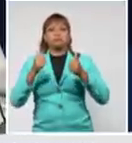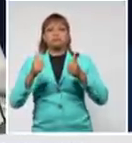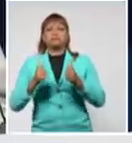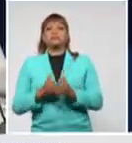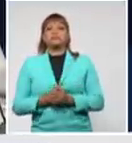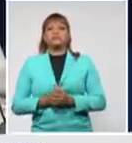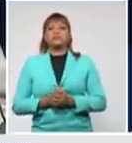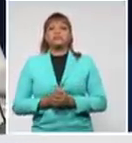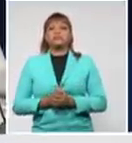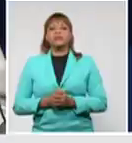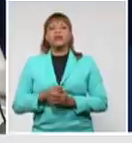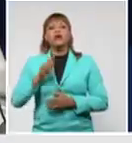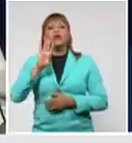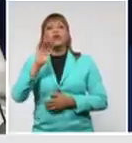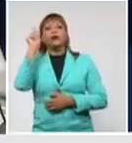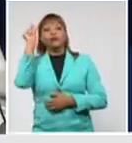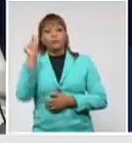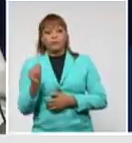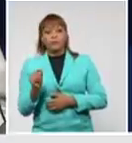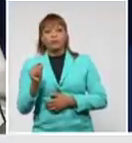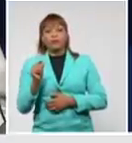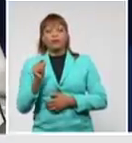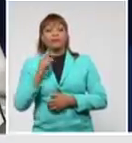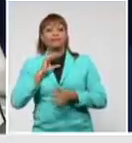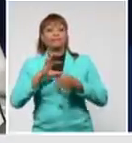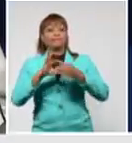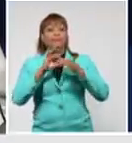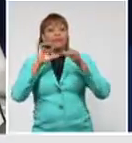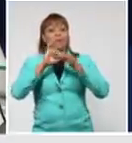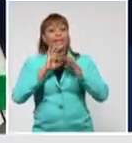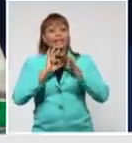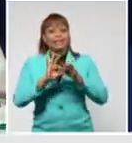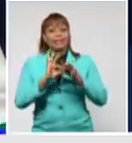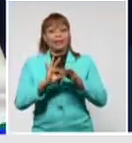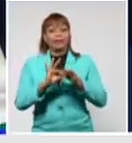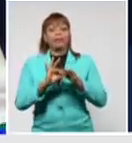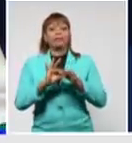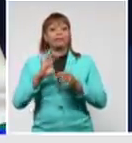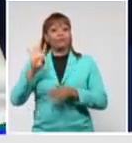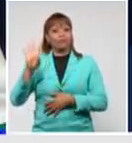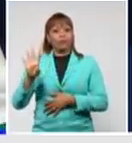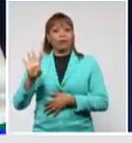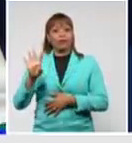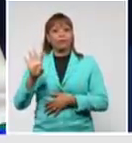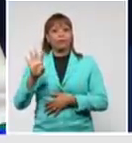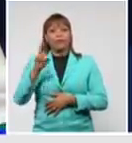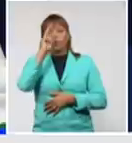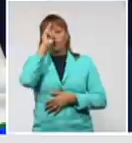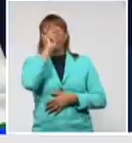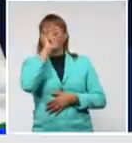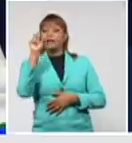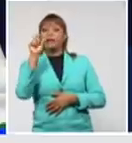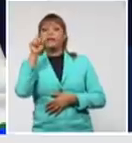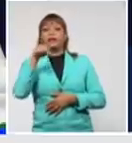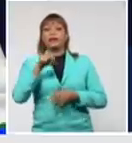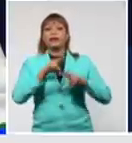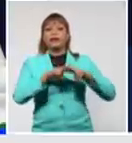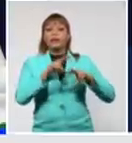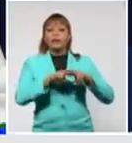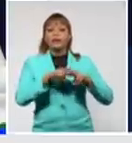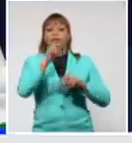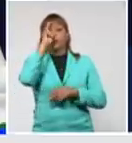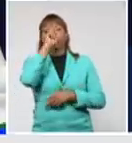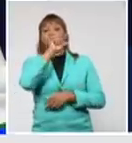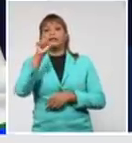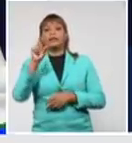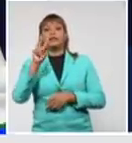Tenemos 4 pacientes en estado grave, en hospitales de aquí de La Habana, en hospital de Villa Clara